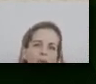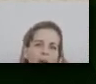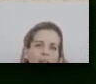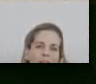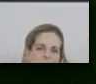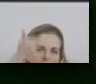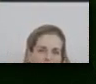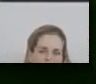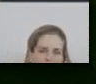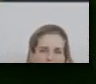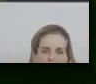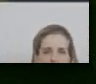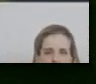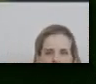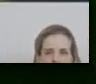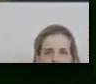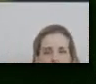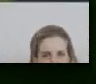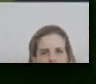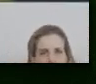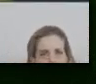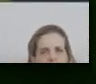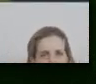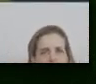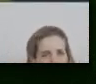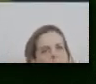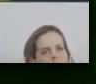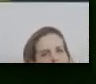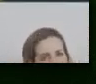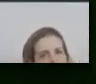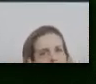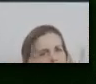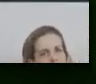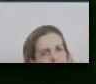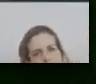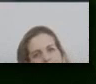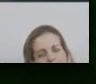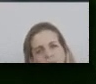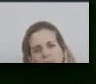ustedes. Y es muy lindo, gracias, yo los quiero a ustedes, no saben cuánto.